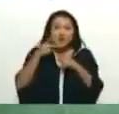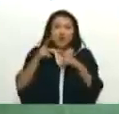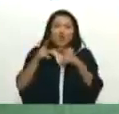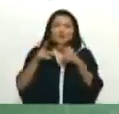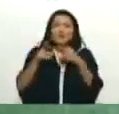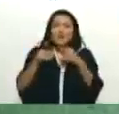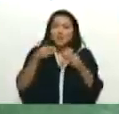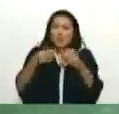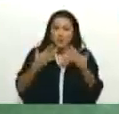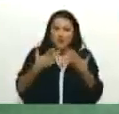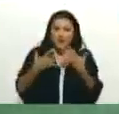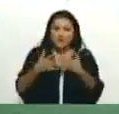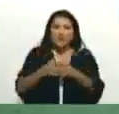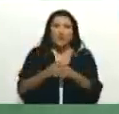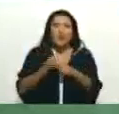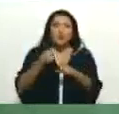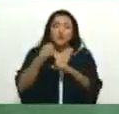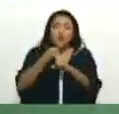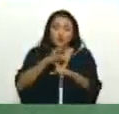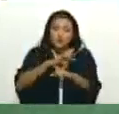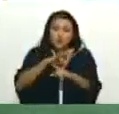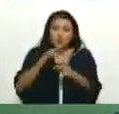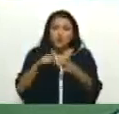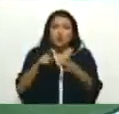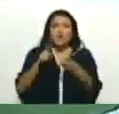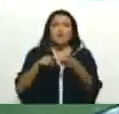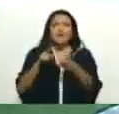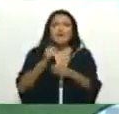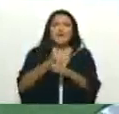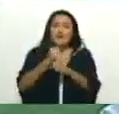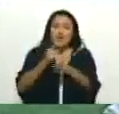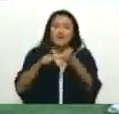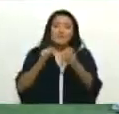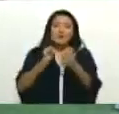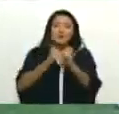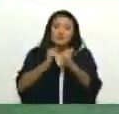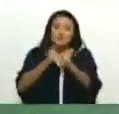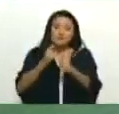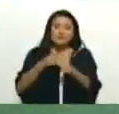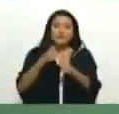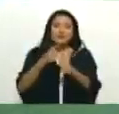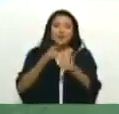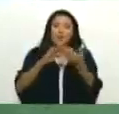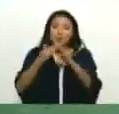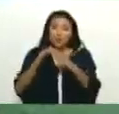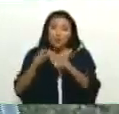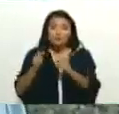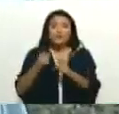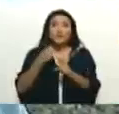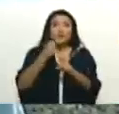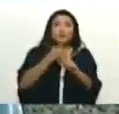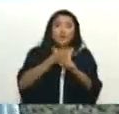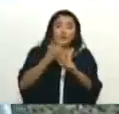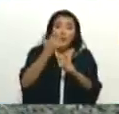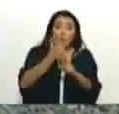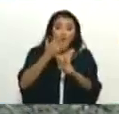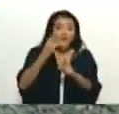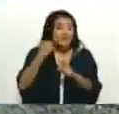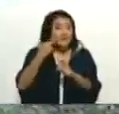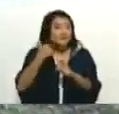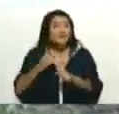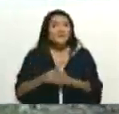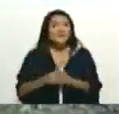diplomático, luchador social, sindicalista, deportista, comunero, luchador afrodescendiente, pero en